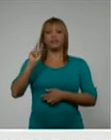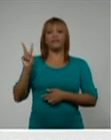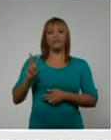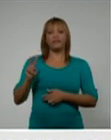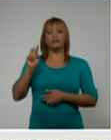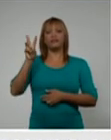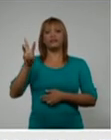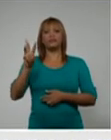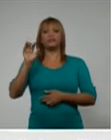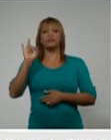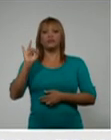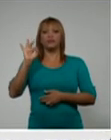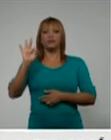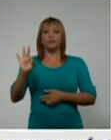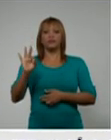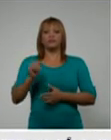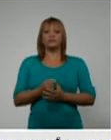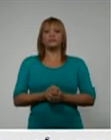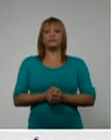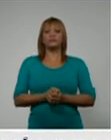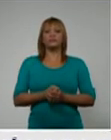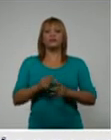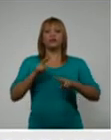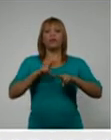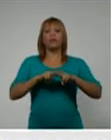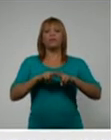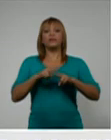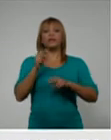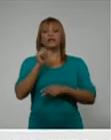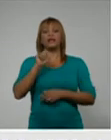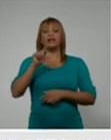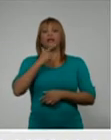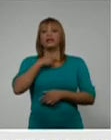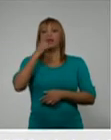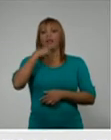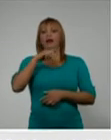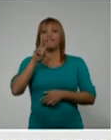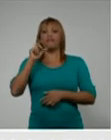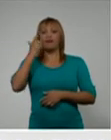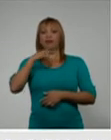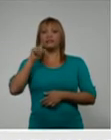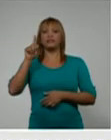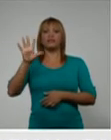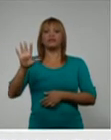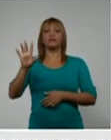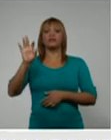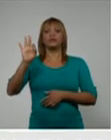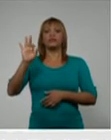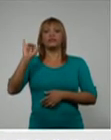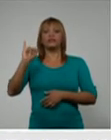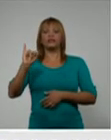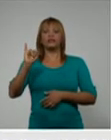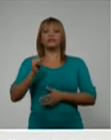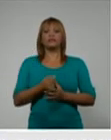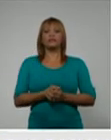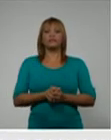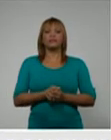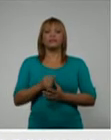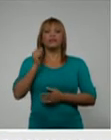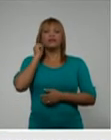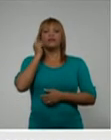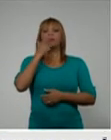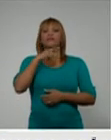378, Hospital Naval 186, Hospital Manuel Fajardo